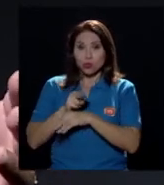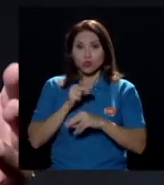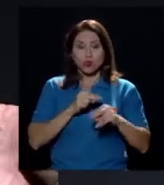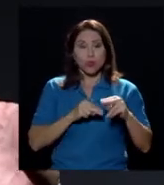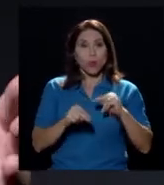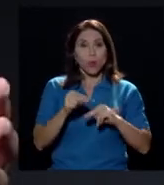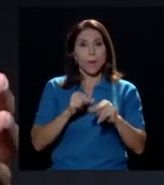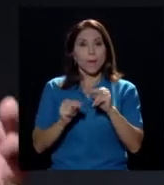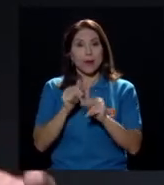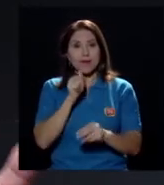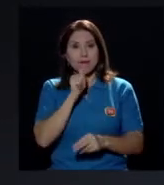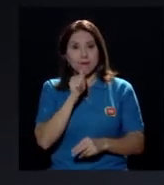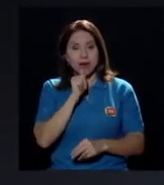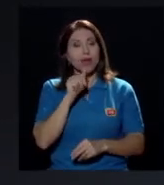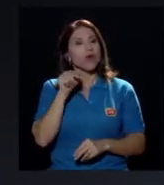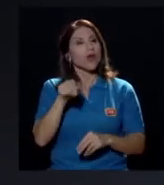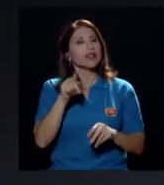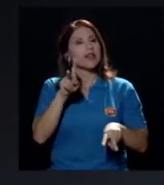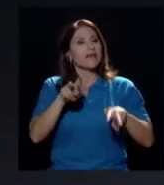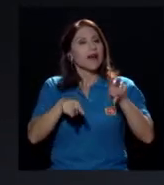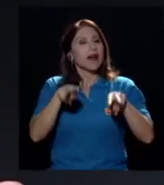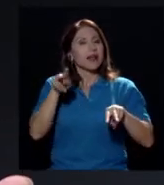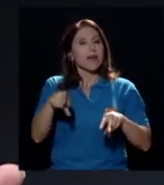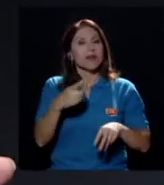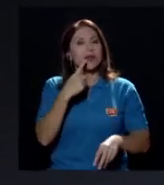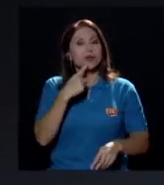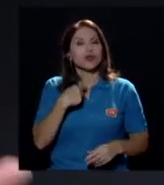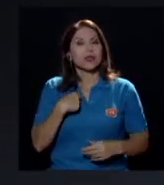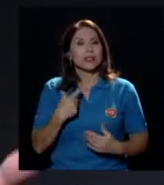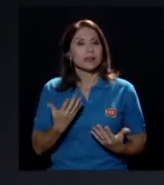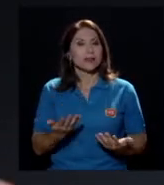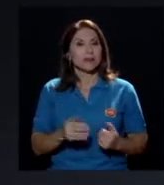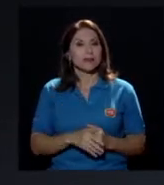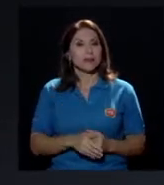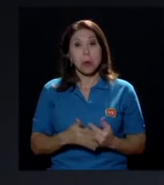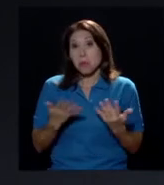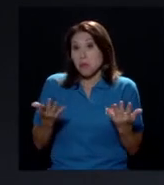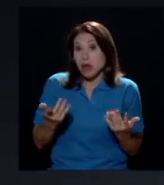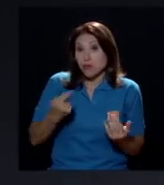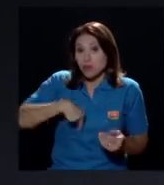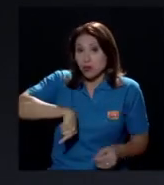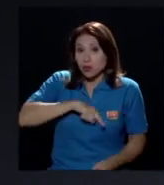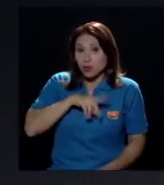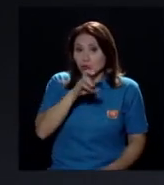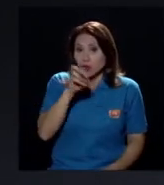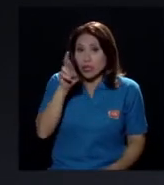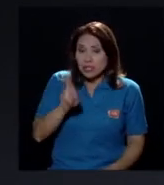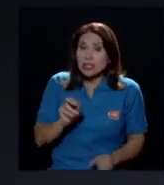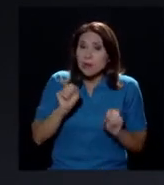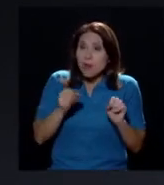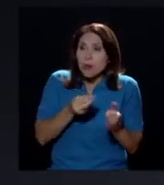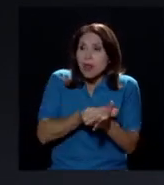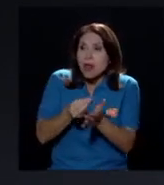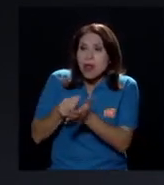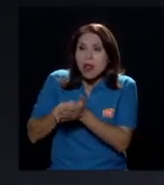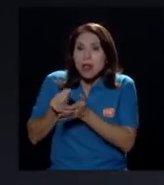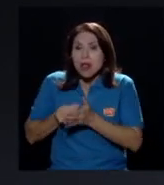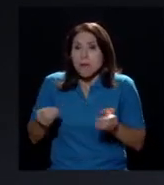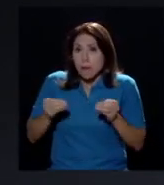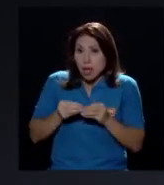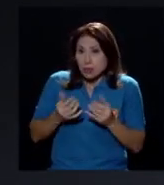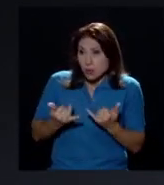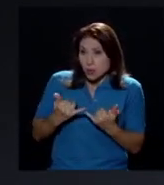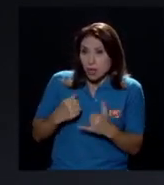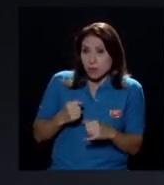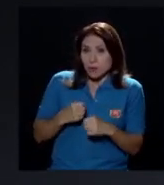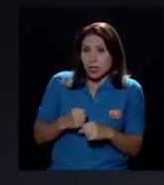que básicamente lo que nos dice es, bueno, podemos consumir más los costarricenses, estamos consumiendo más los costarricenses. Es la que mide de